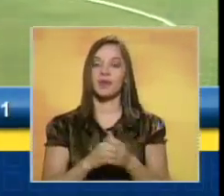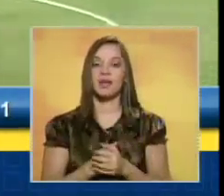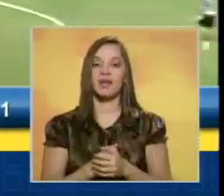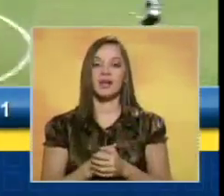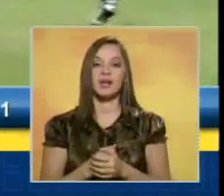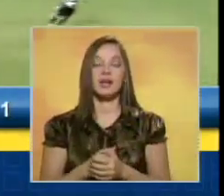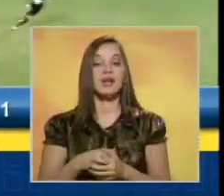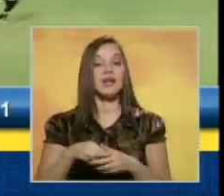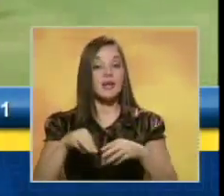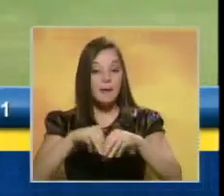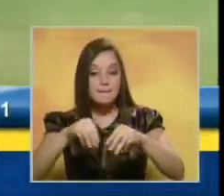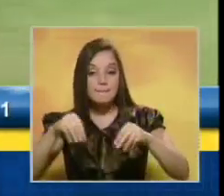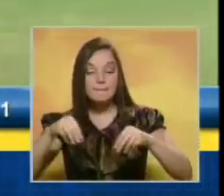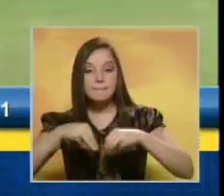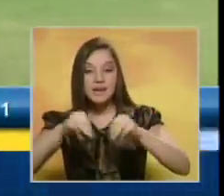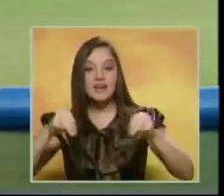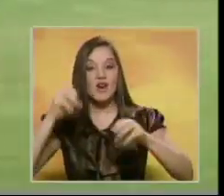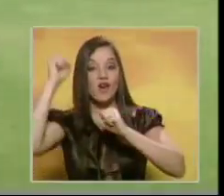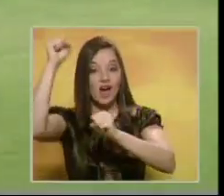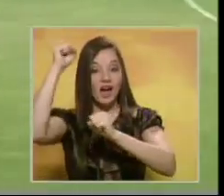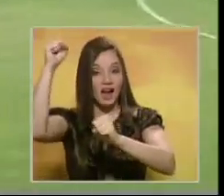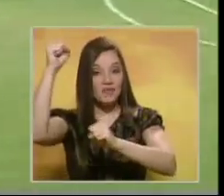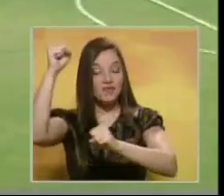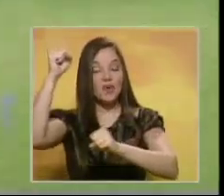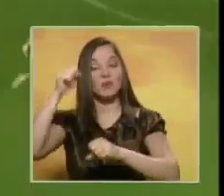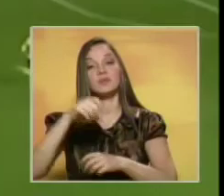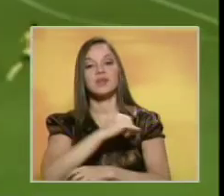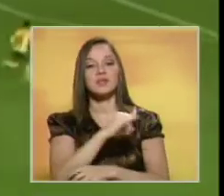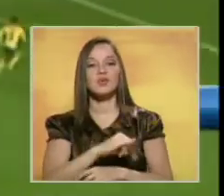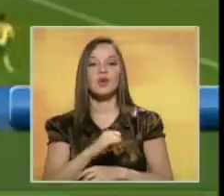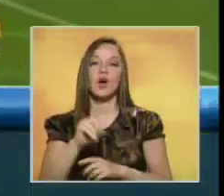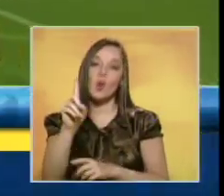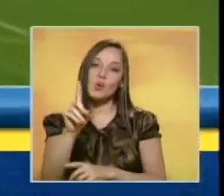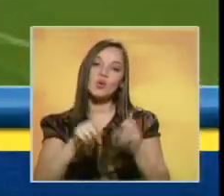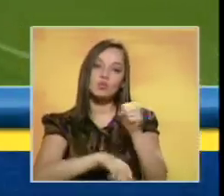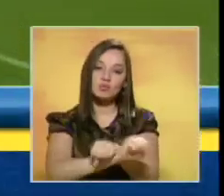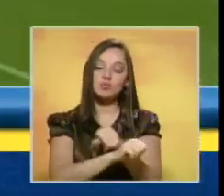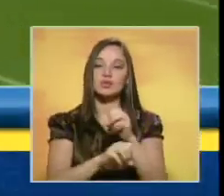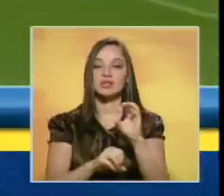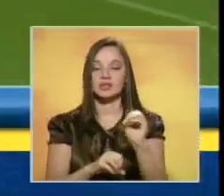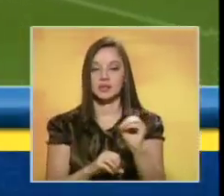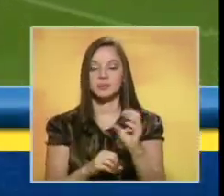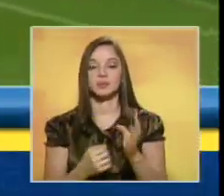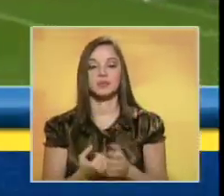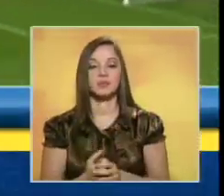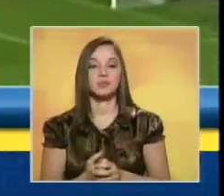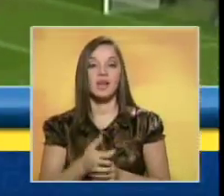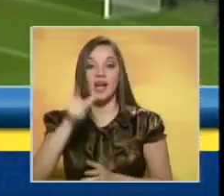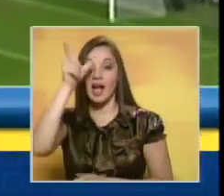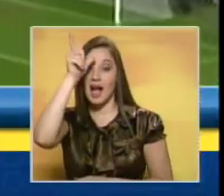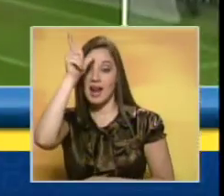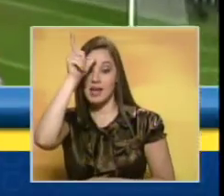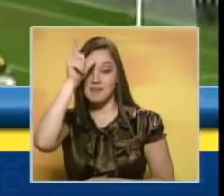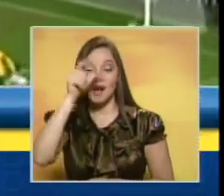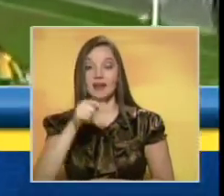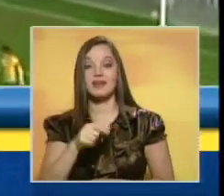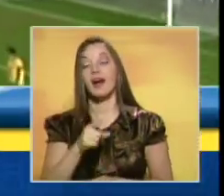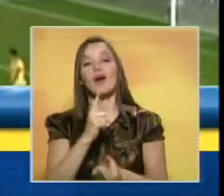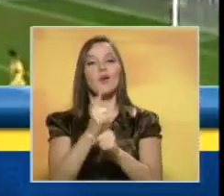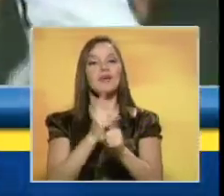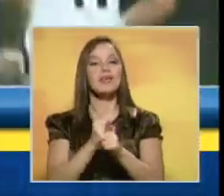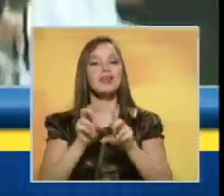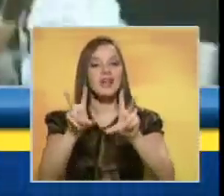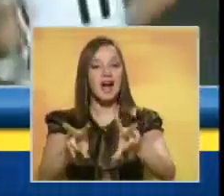3-2 y Mineros le ganó al Zulia por la mínima diferencia. En tanto, el tetracampeón del mundo, Alemania, igualó 2 goles con Australia en